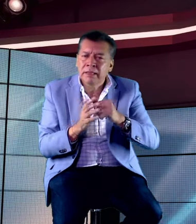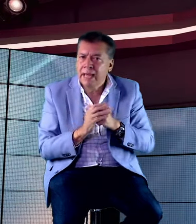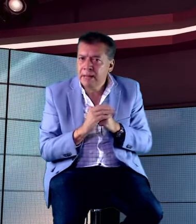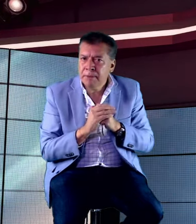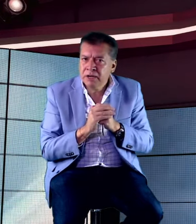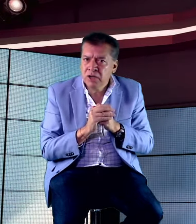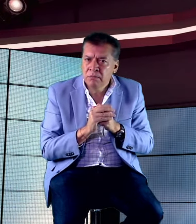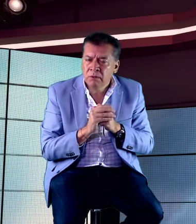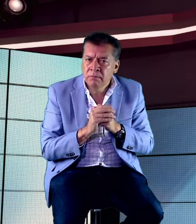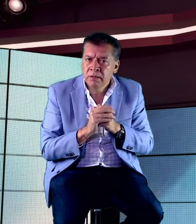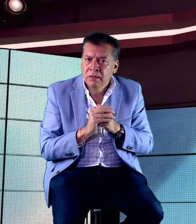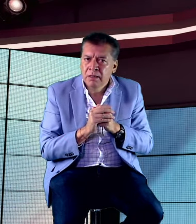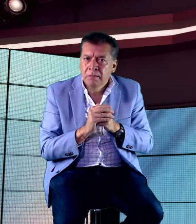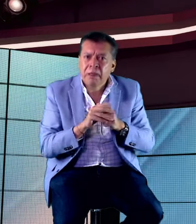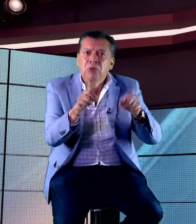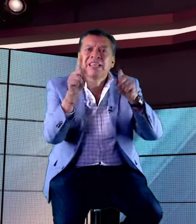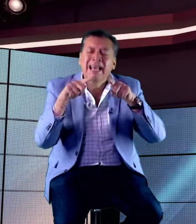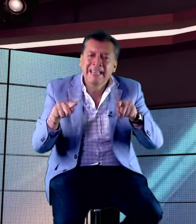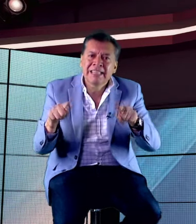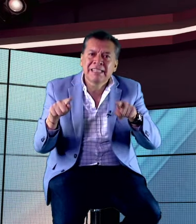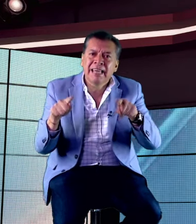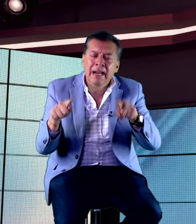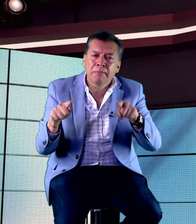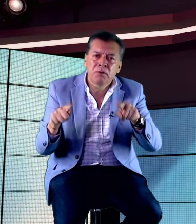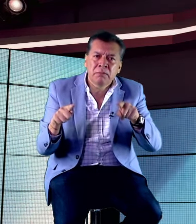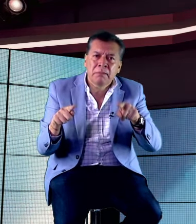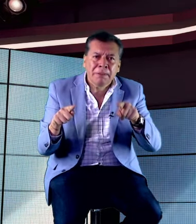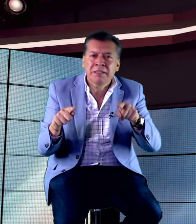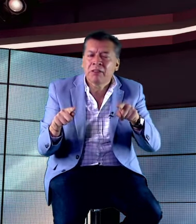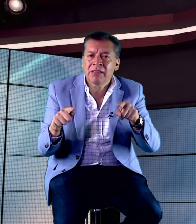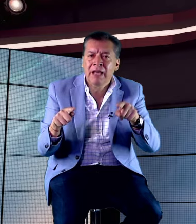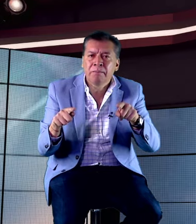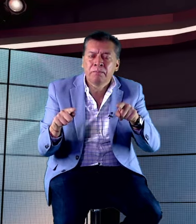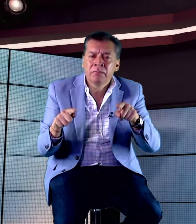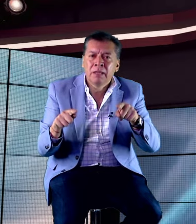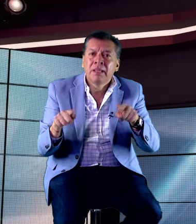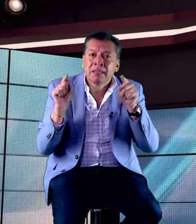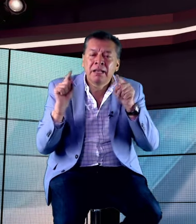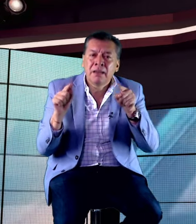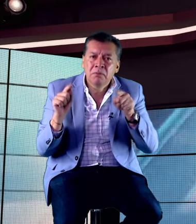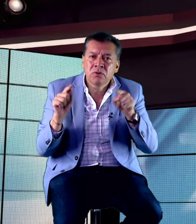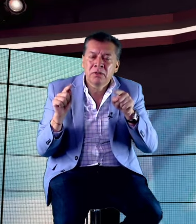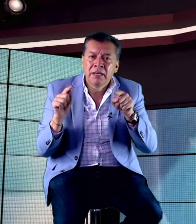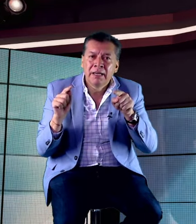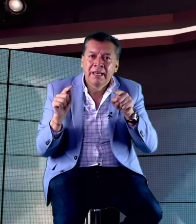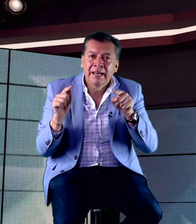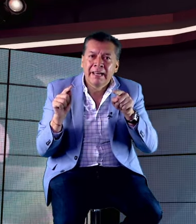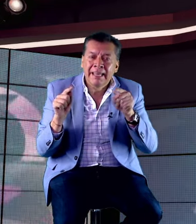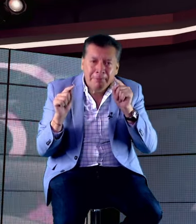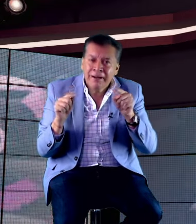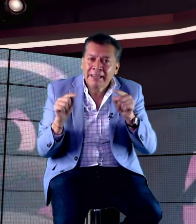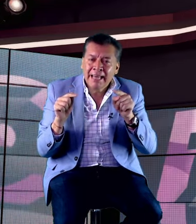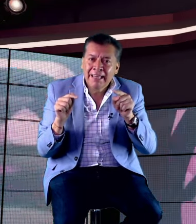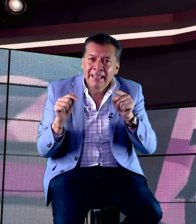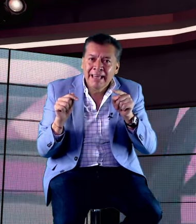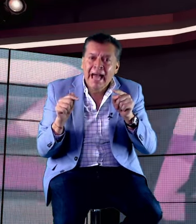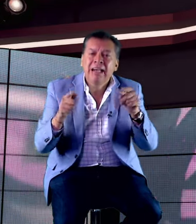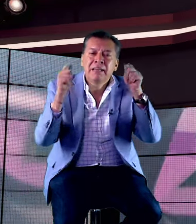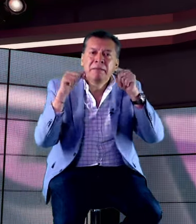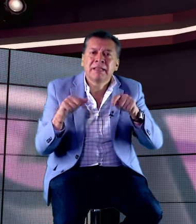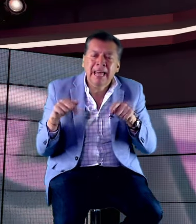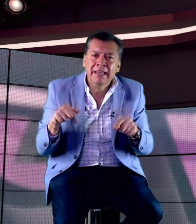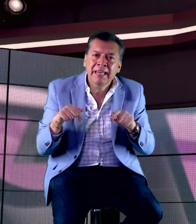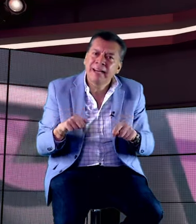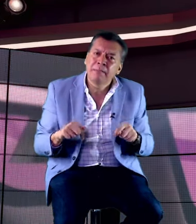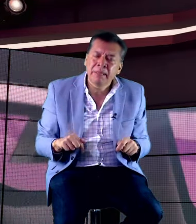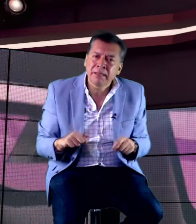hoy con ventaja para shb pero sea qui a la próxima presidenta tenemos que de verdad